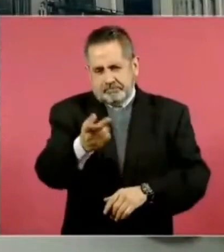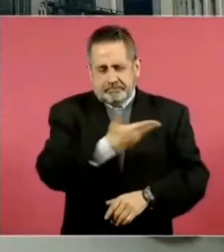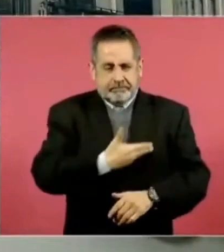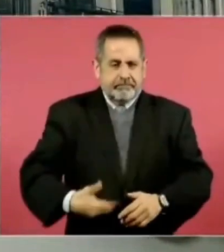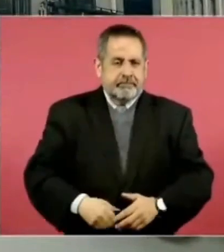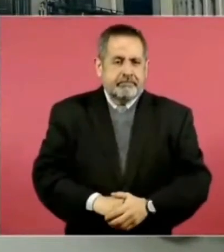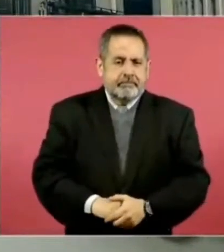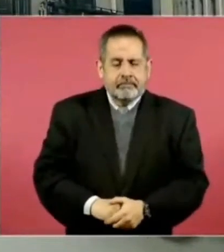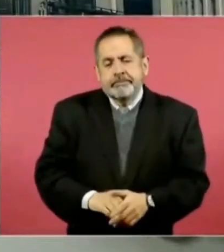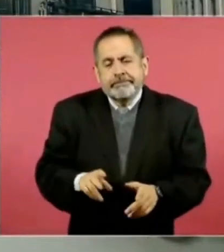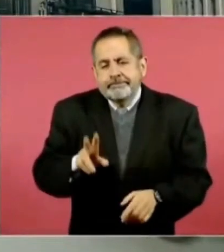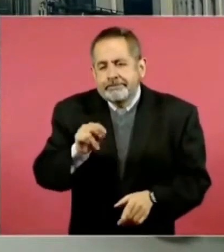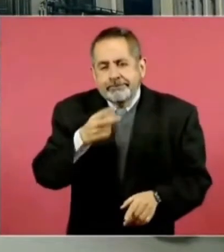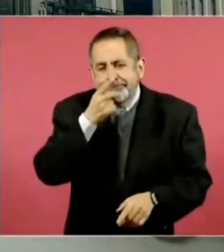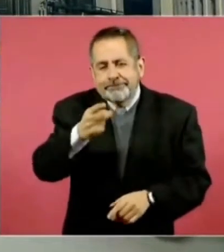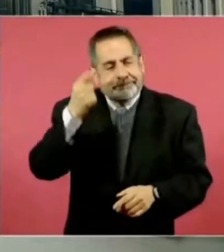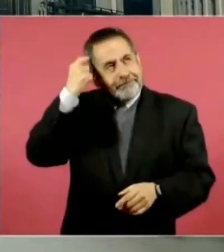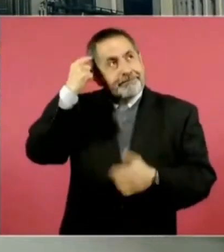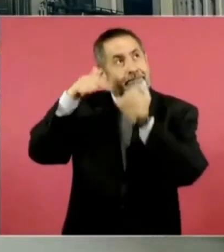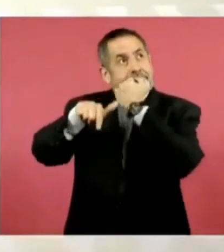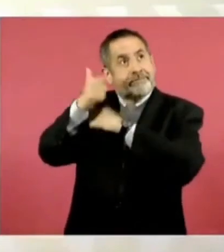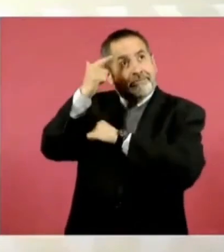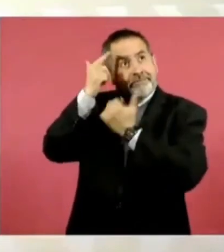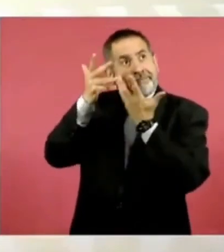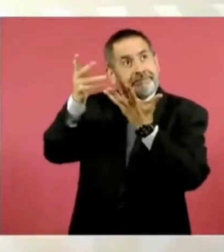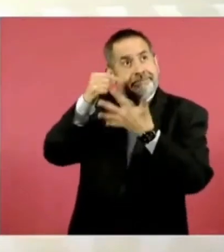que eso no se dice.